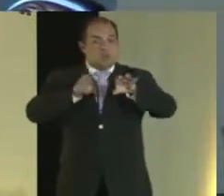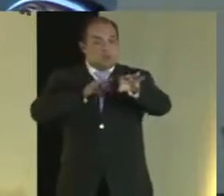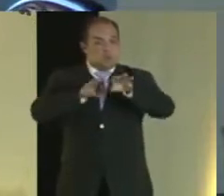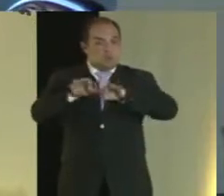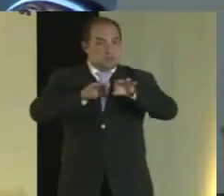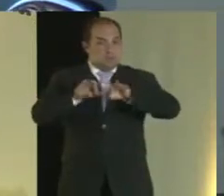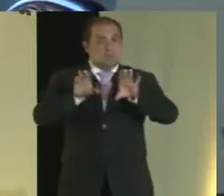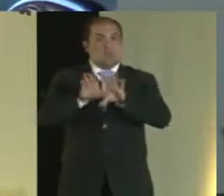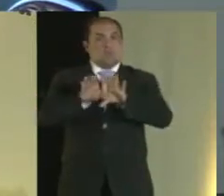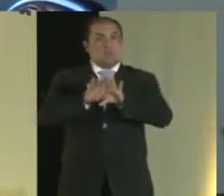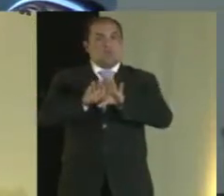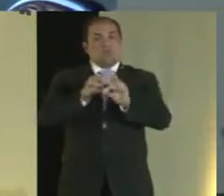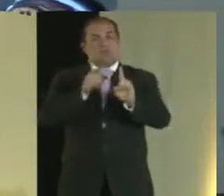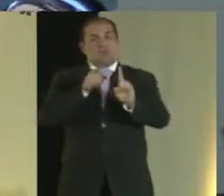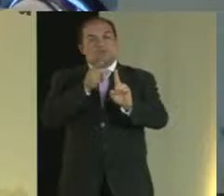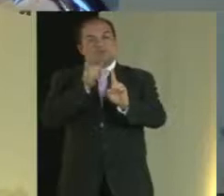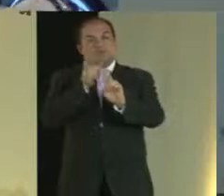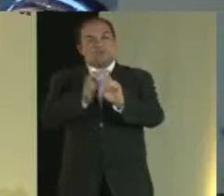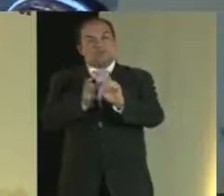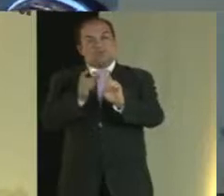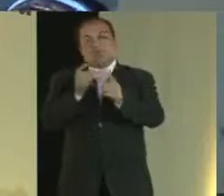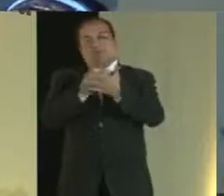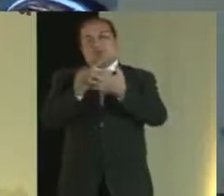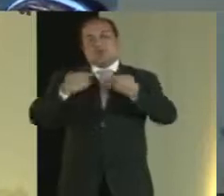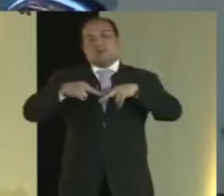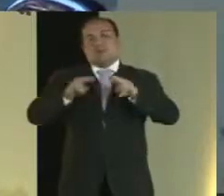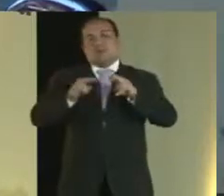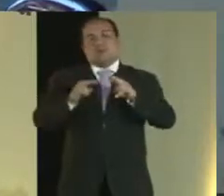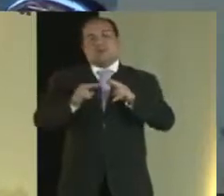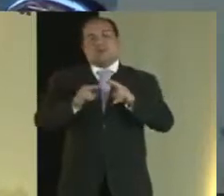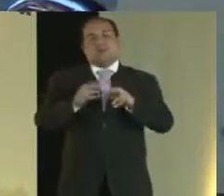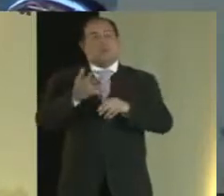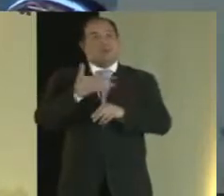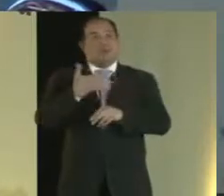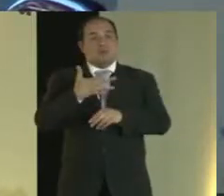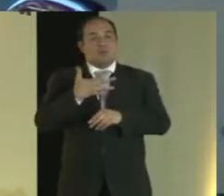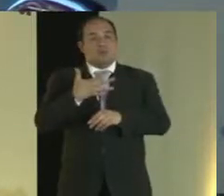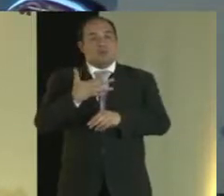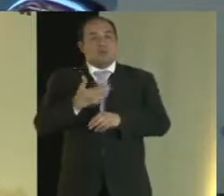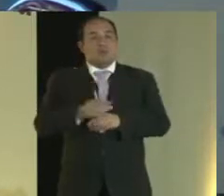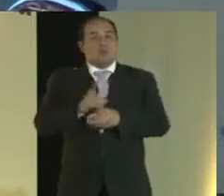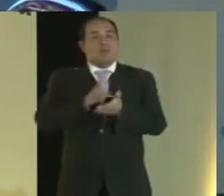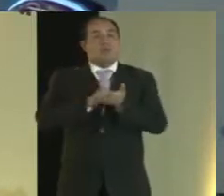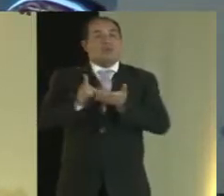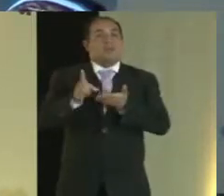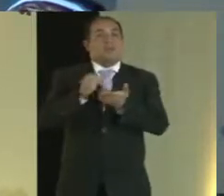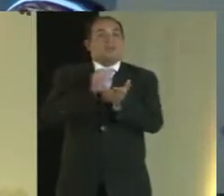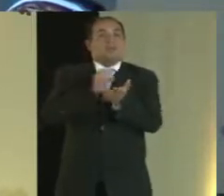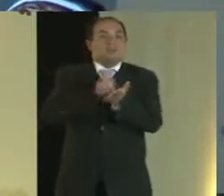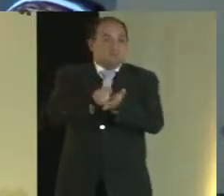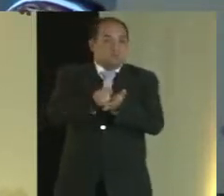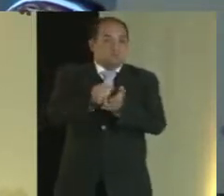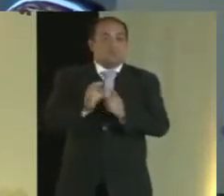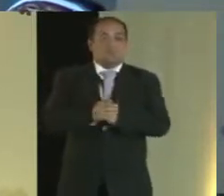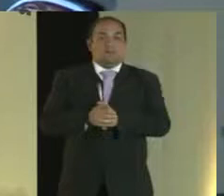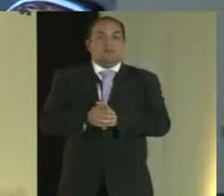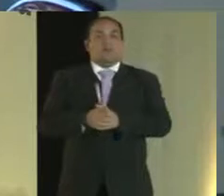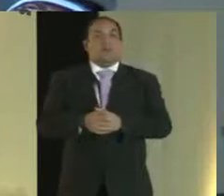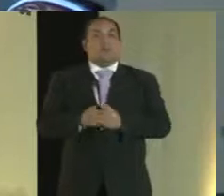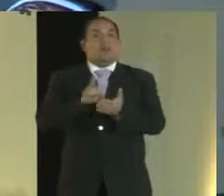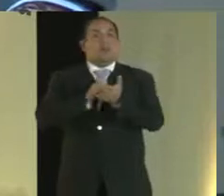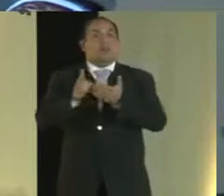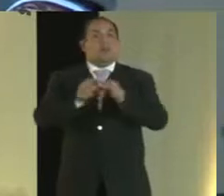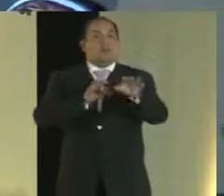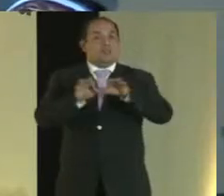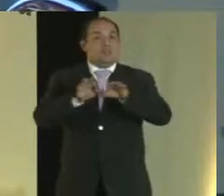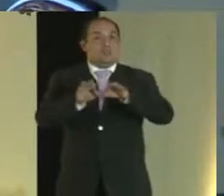obreras como una mera representación sin capacidad casi de decisión. El derecho laboral se convierte